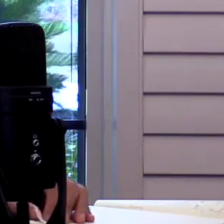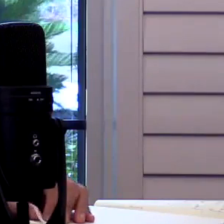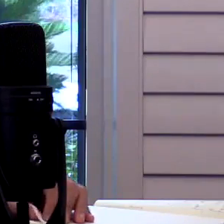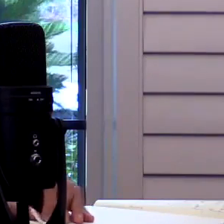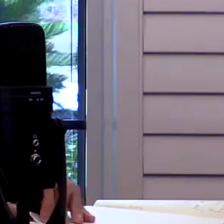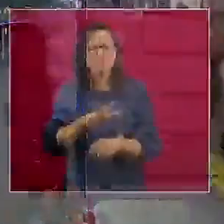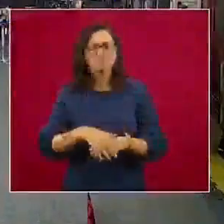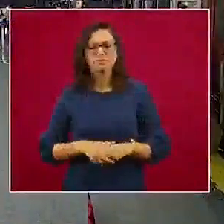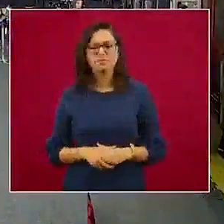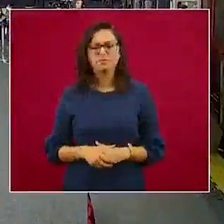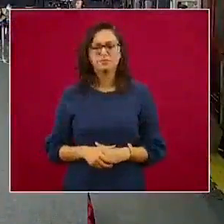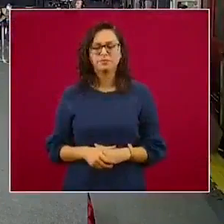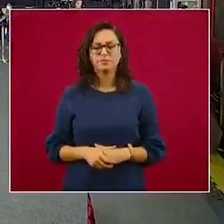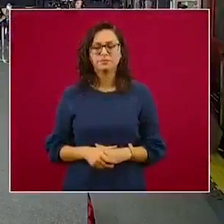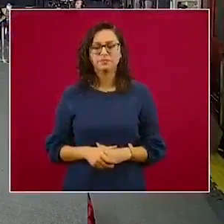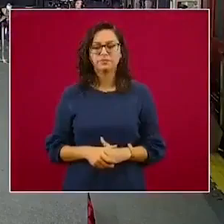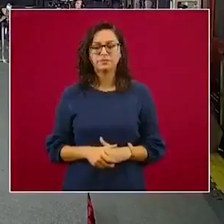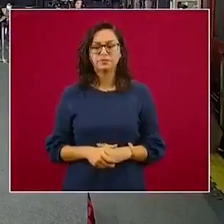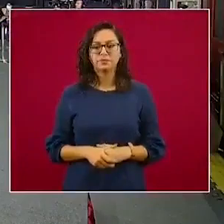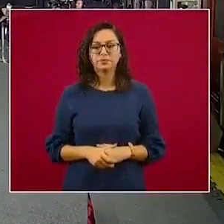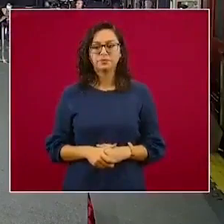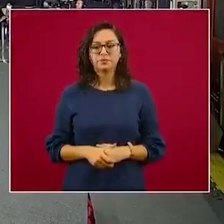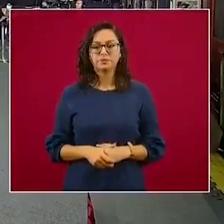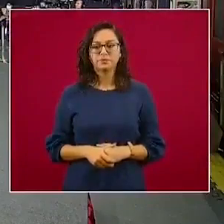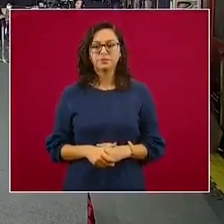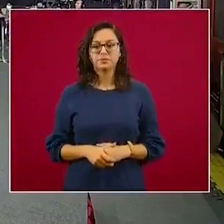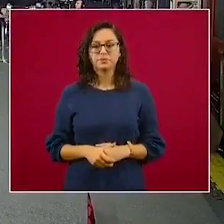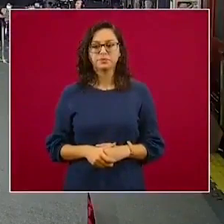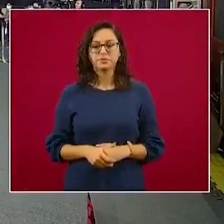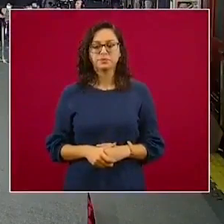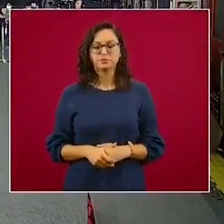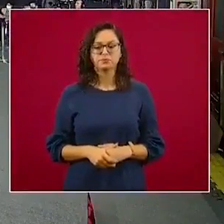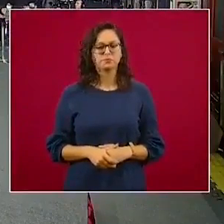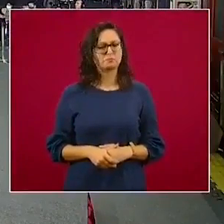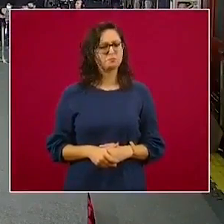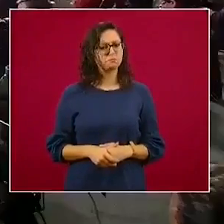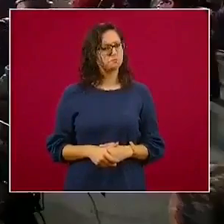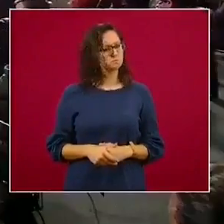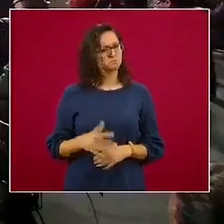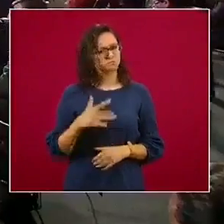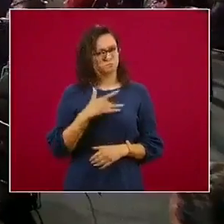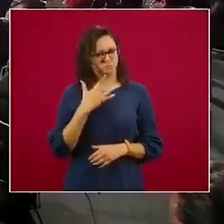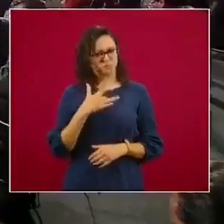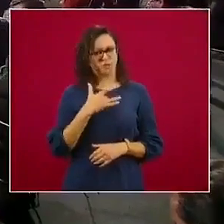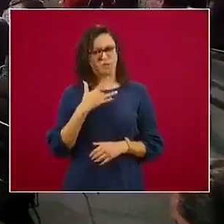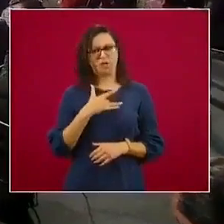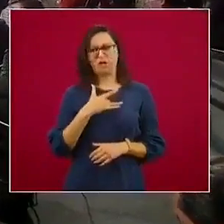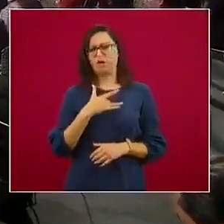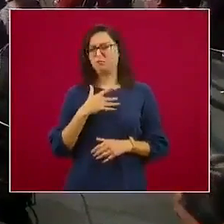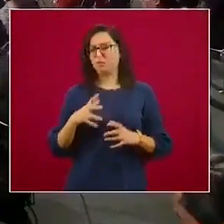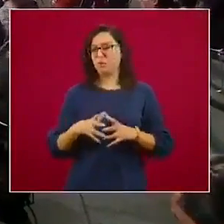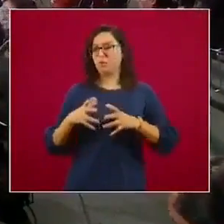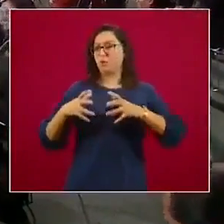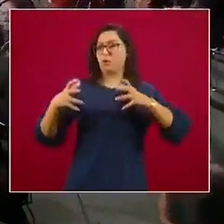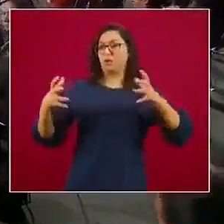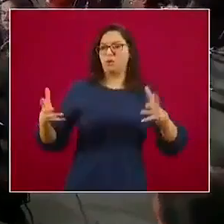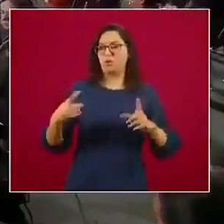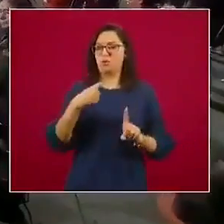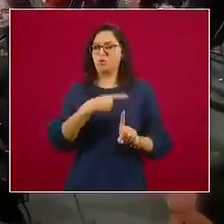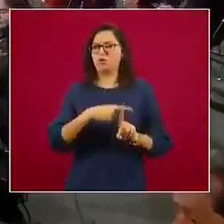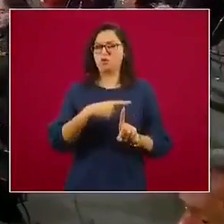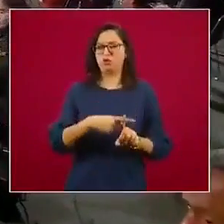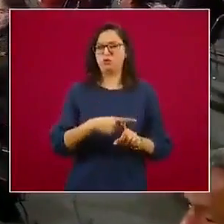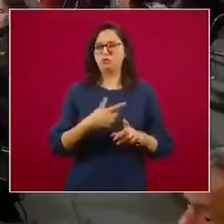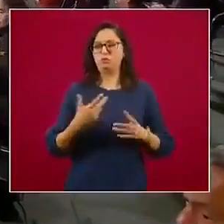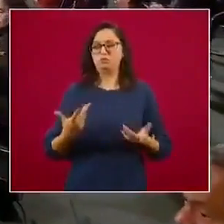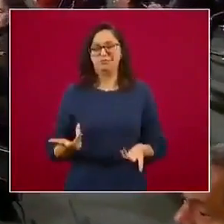explicar. No, en realidad no es un estimado muy, muy optimista. De hecho, si piensas que va